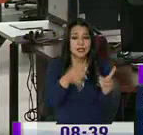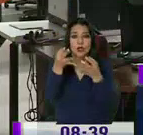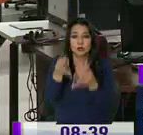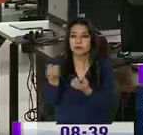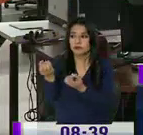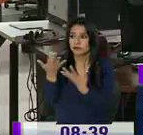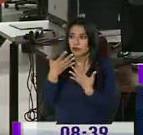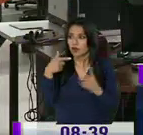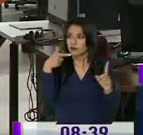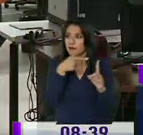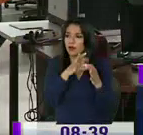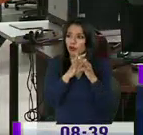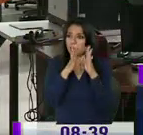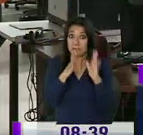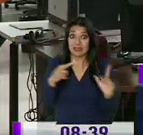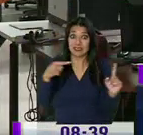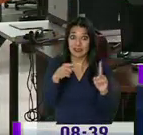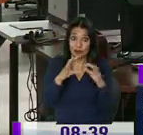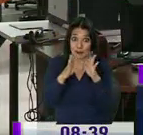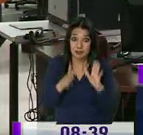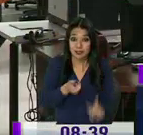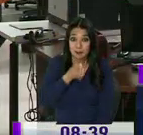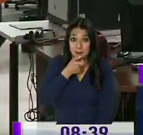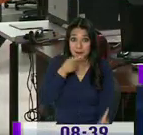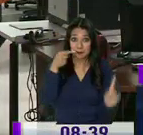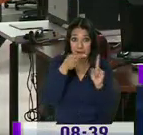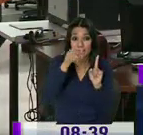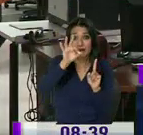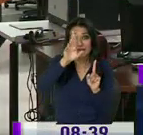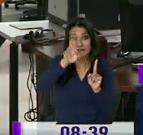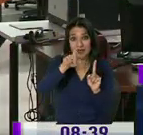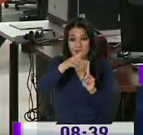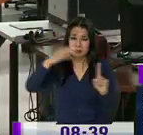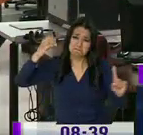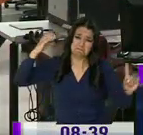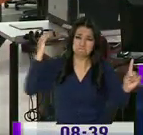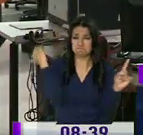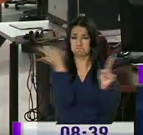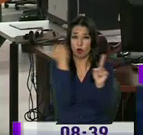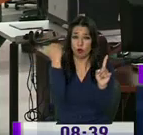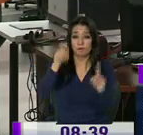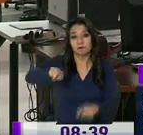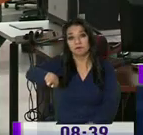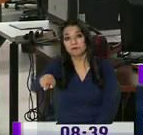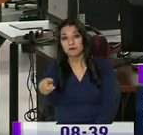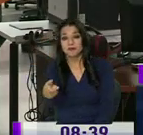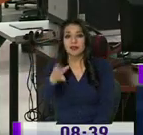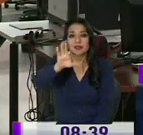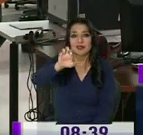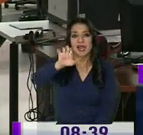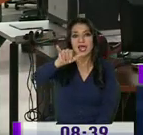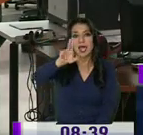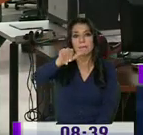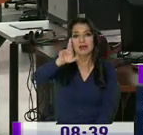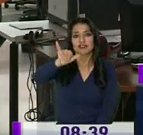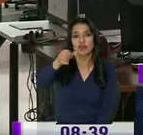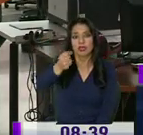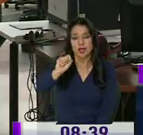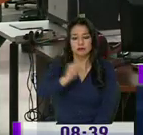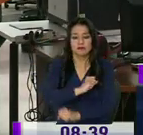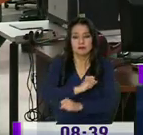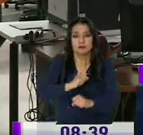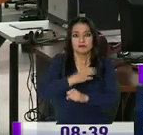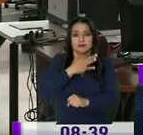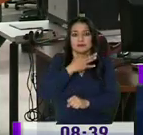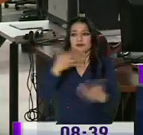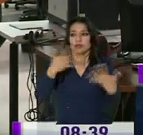precisamente de la agresión que había sido víctima el reportero de Teleamazonas Freddy Paredes, también entonces nos alarmamos, nos